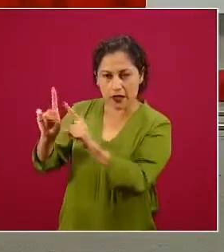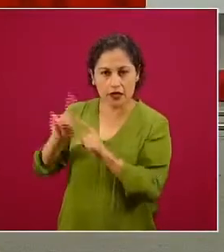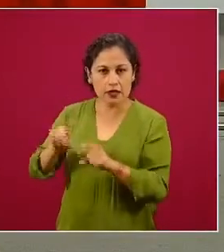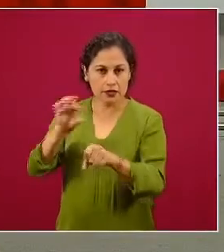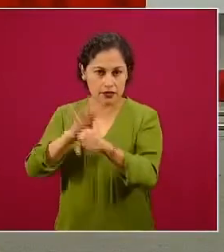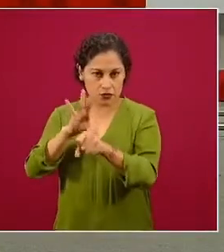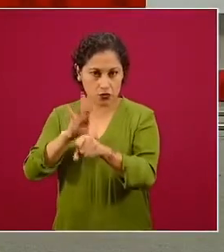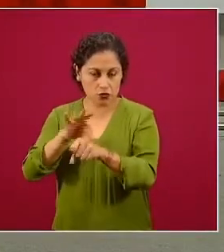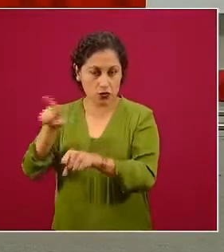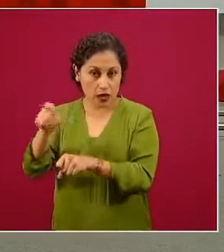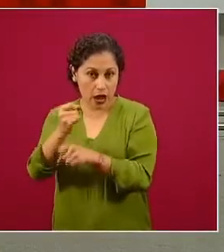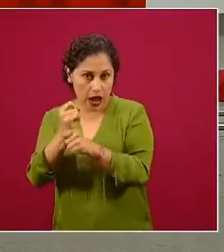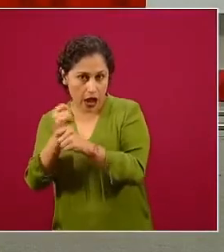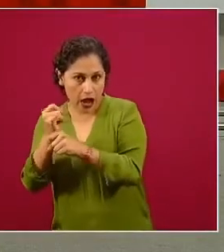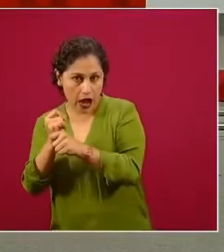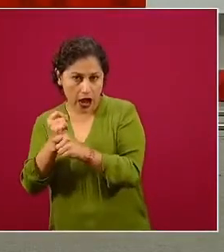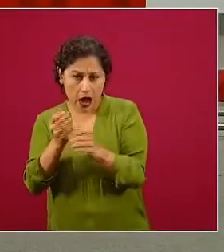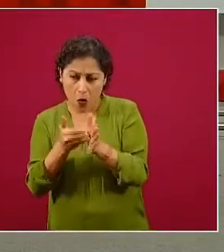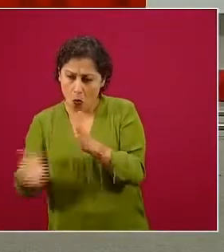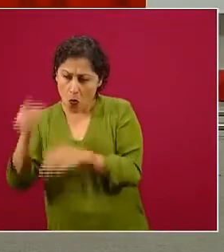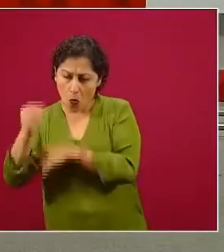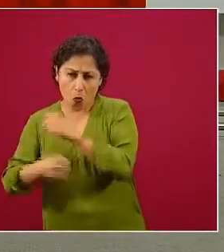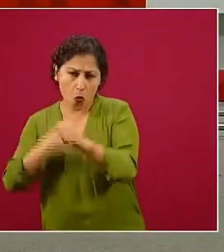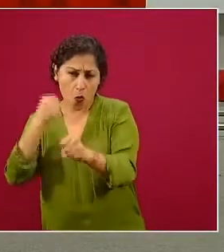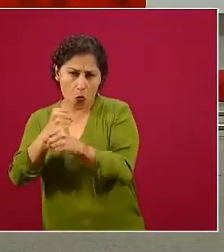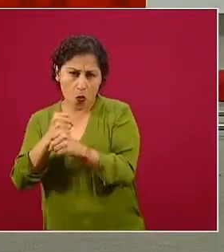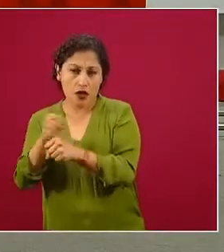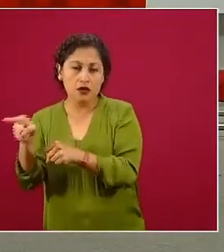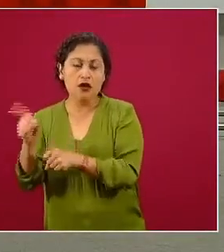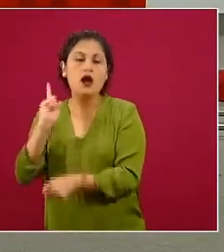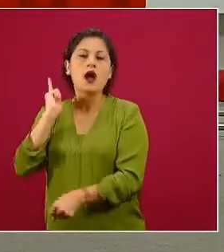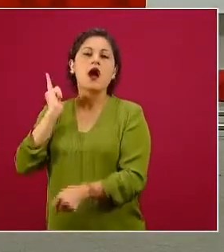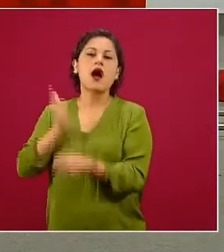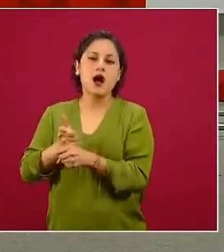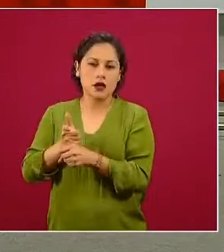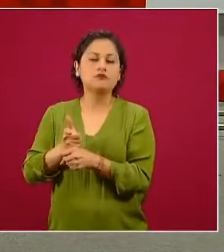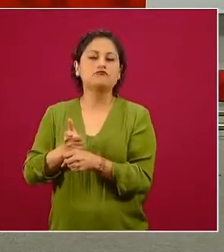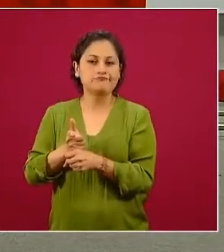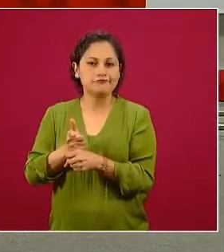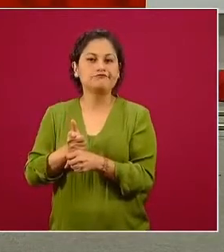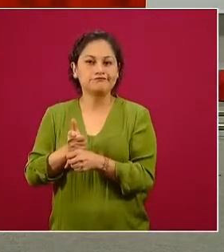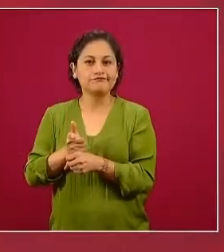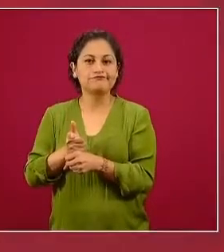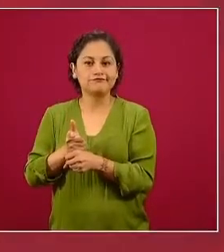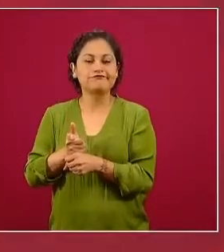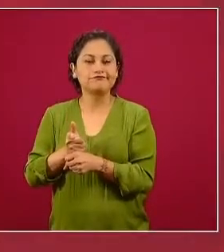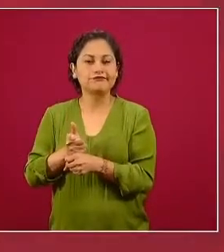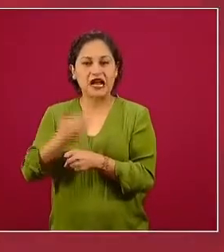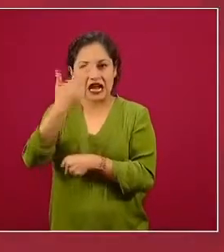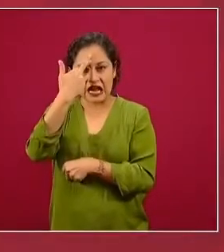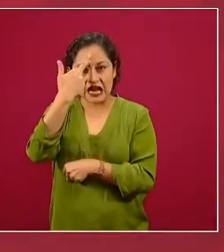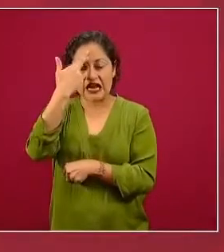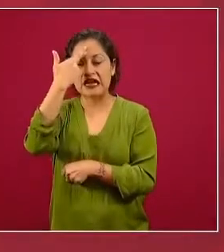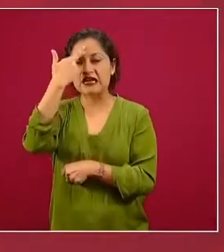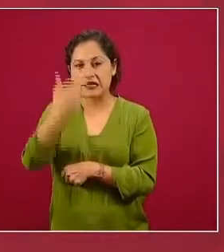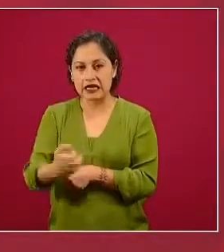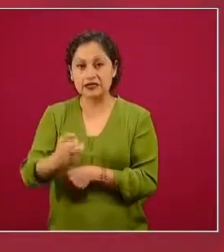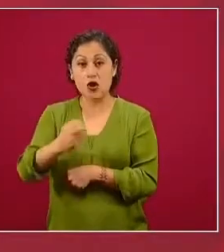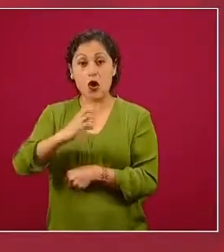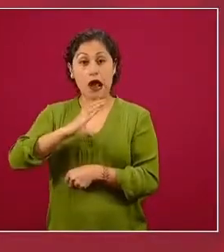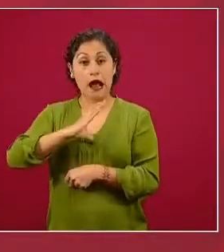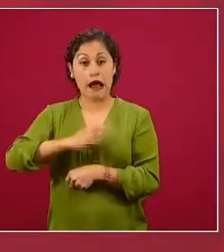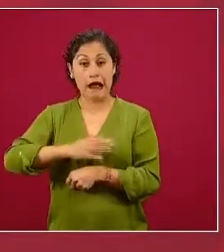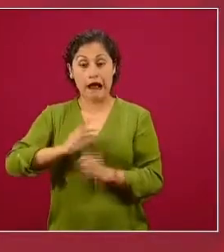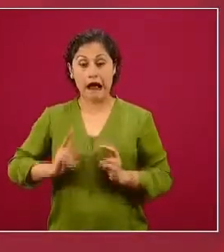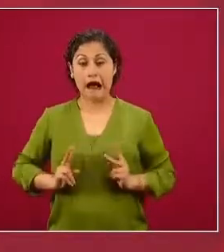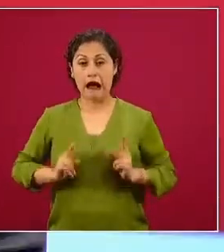largo de muchos años, y se encontró una clara asociación entre el cáncer pulmonar y otros múltiples cánceres,